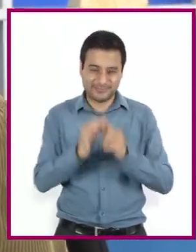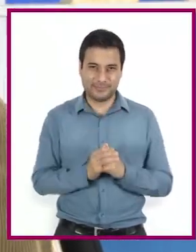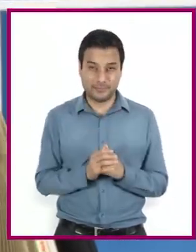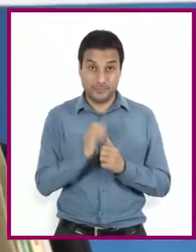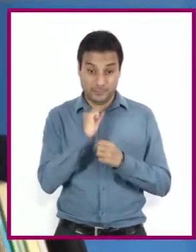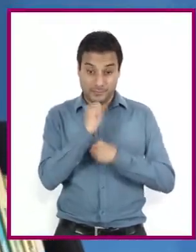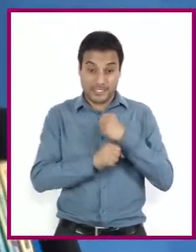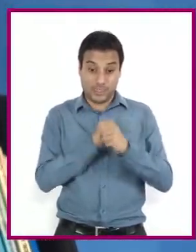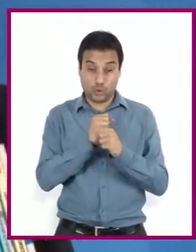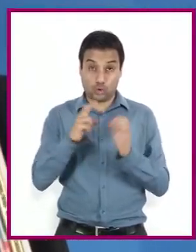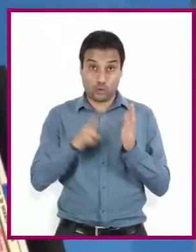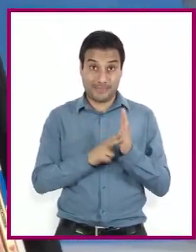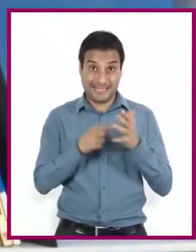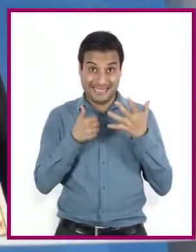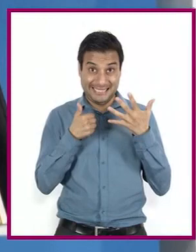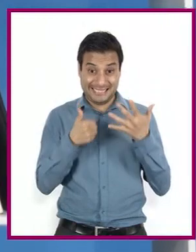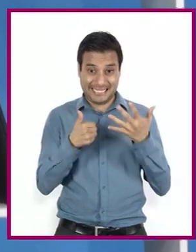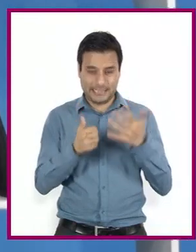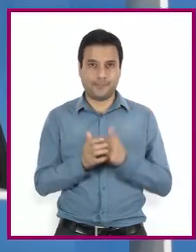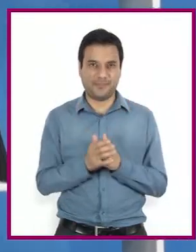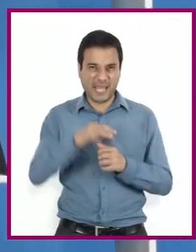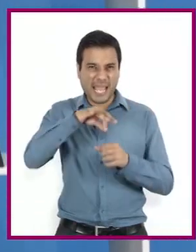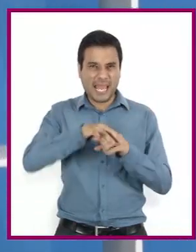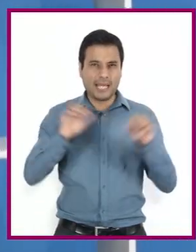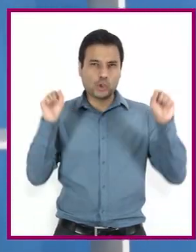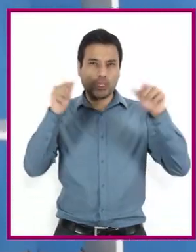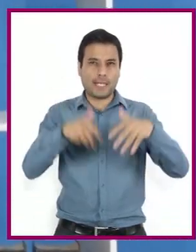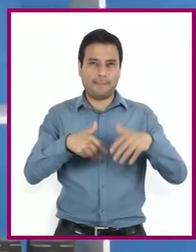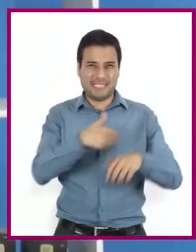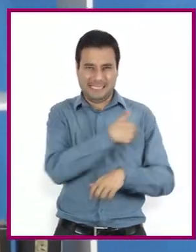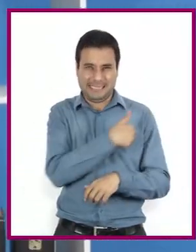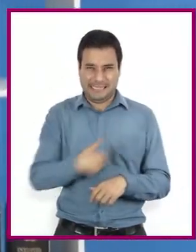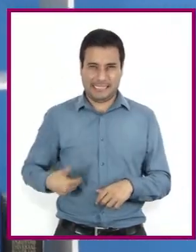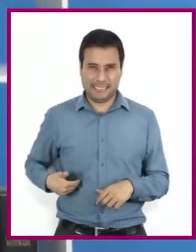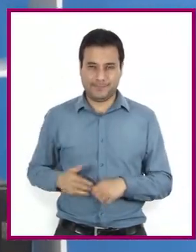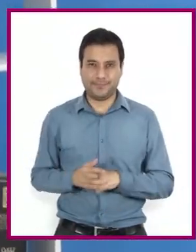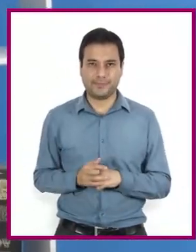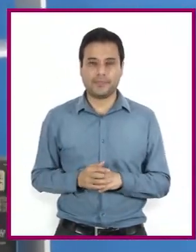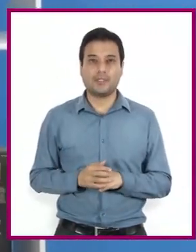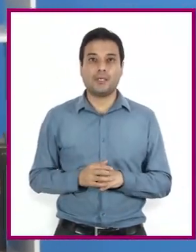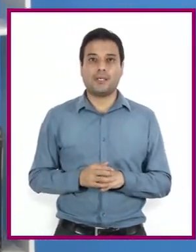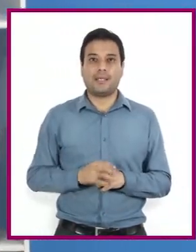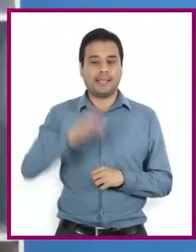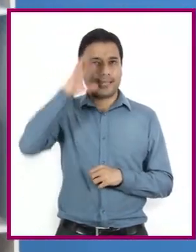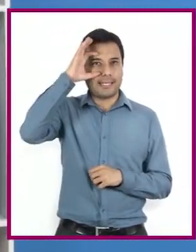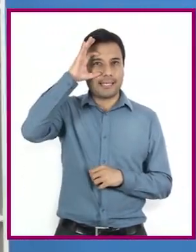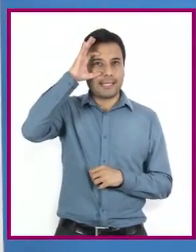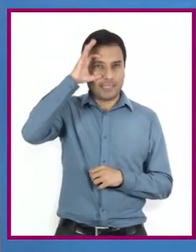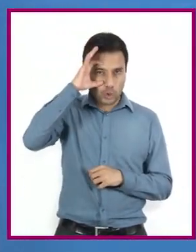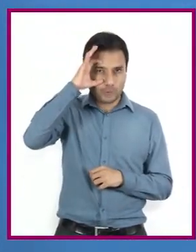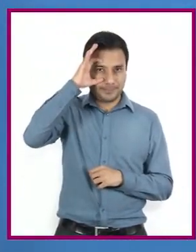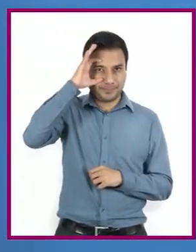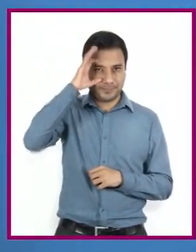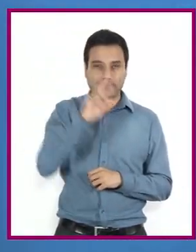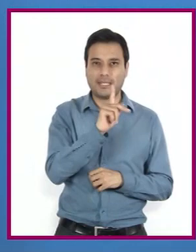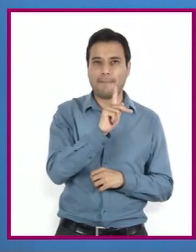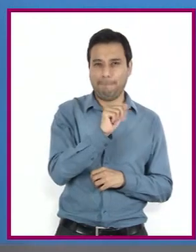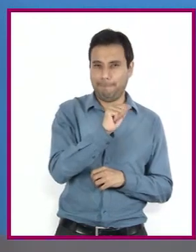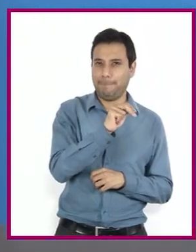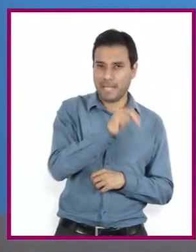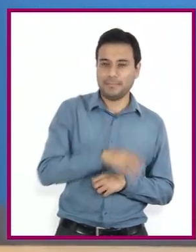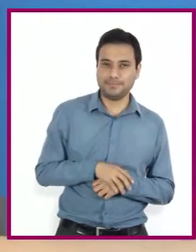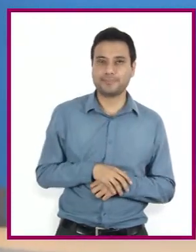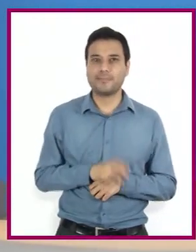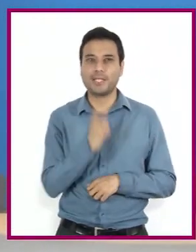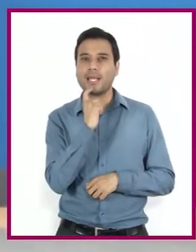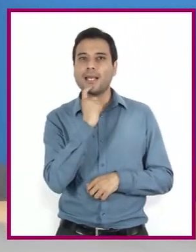año 2006, durante las elecciones presidenciales, se enfrentaron Felipe Calderón por parte del PAN, Andrés